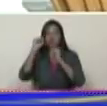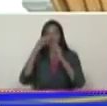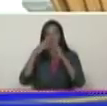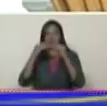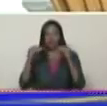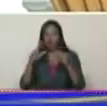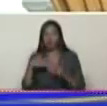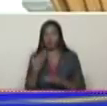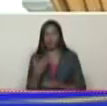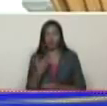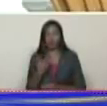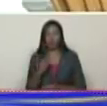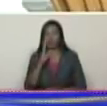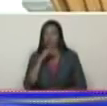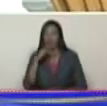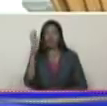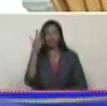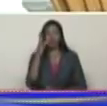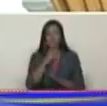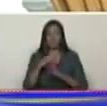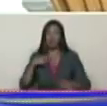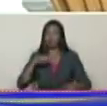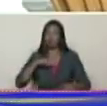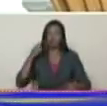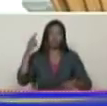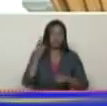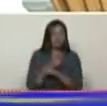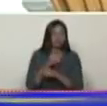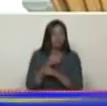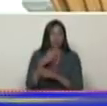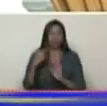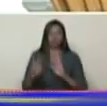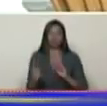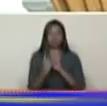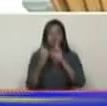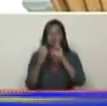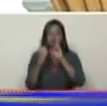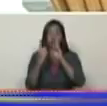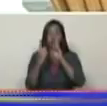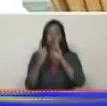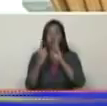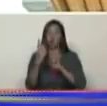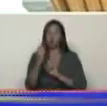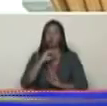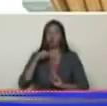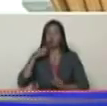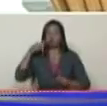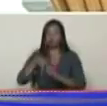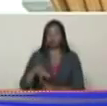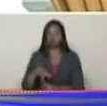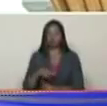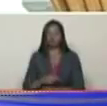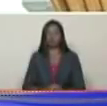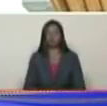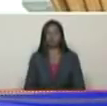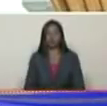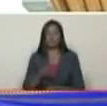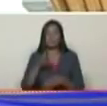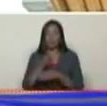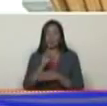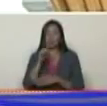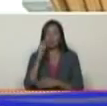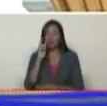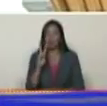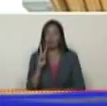dimensiones, sin lugar a dudas. Lo denunciamos, lo enfrentamos y lo vamos a vencer. Bueno, vamos entonces a